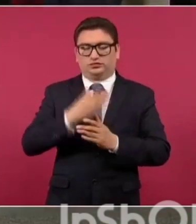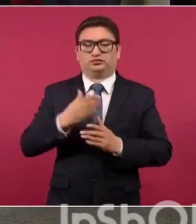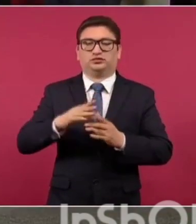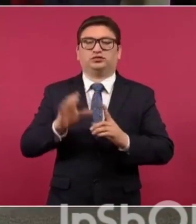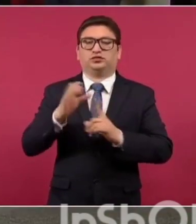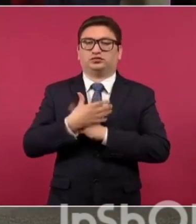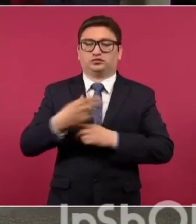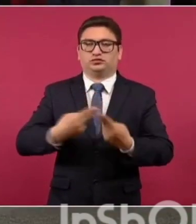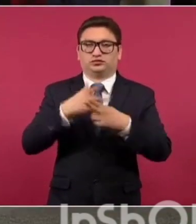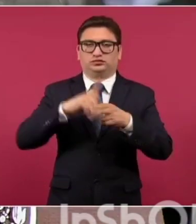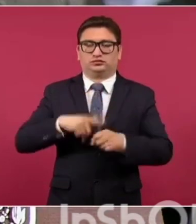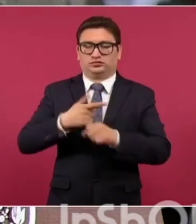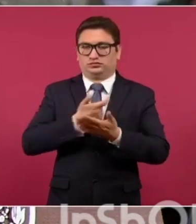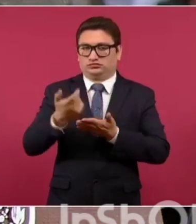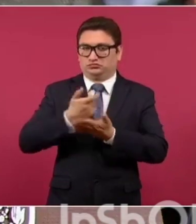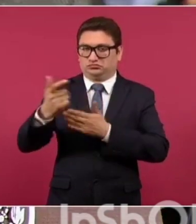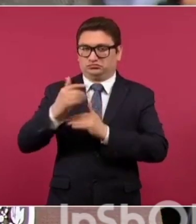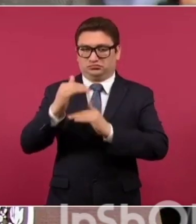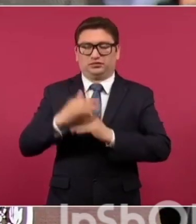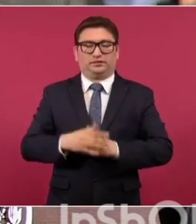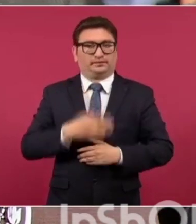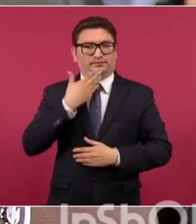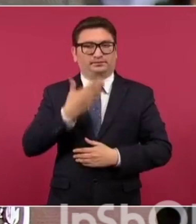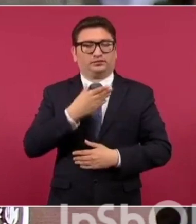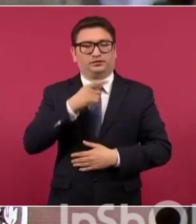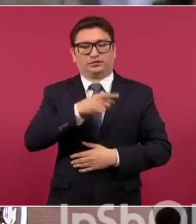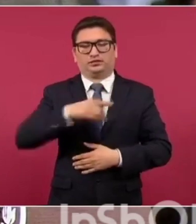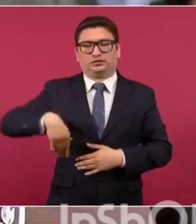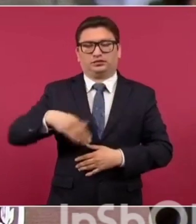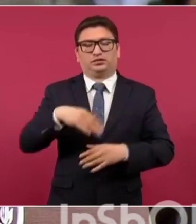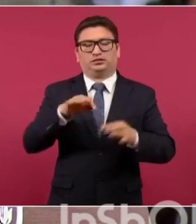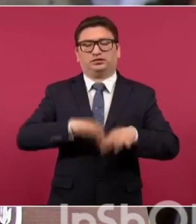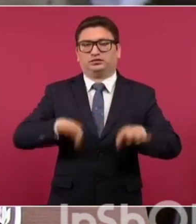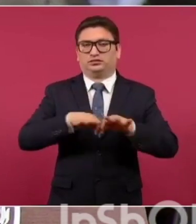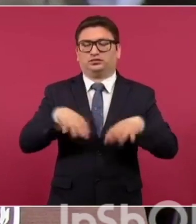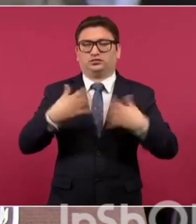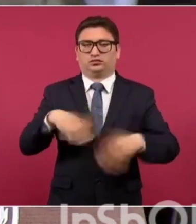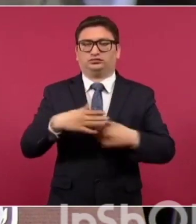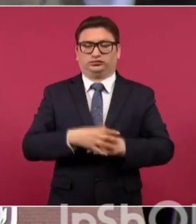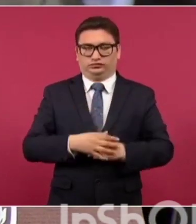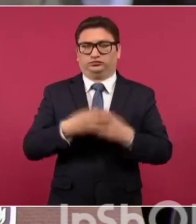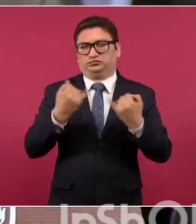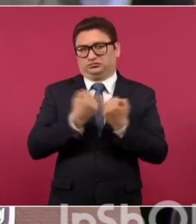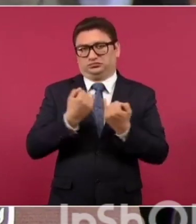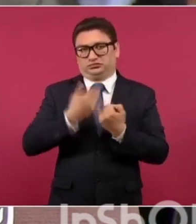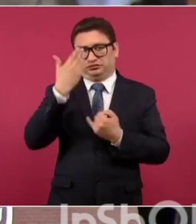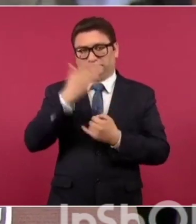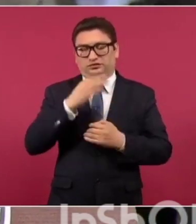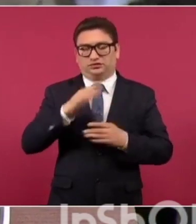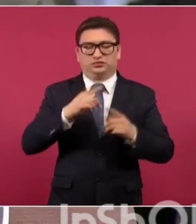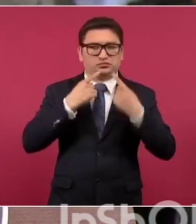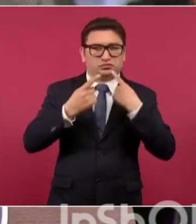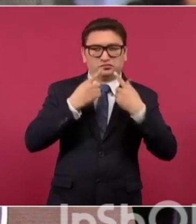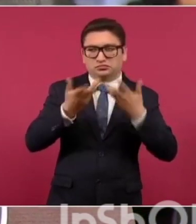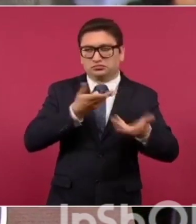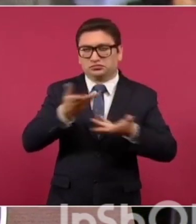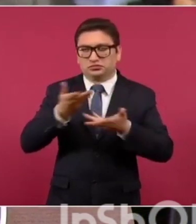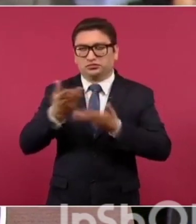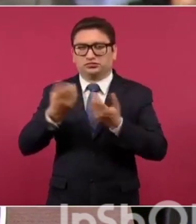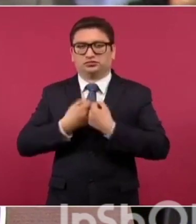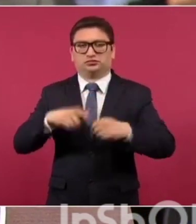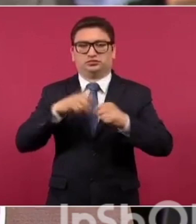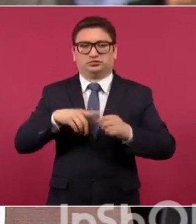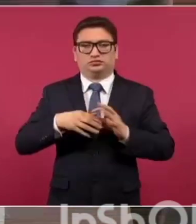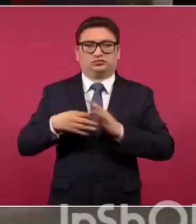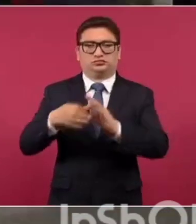Mínimos y muy importante, como usted lo señaló, este resultado del diálogo social, del